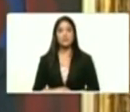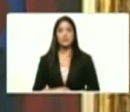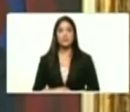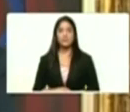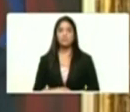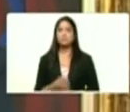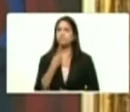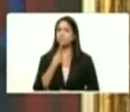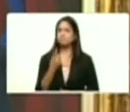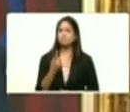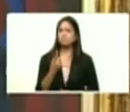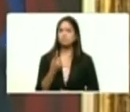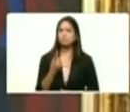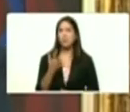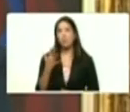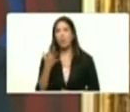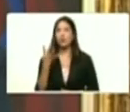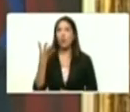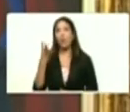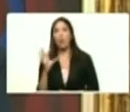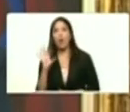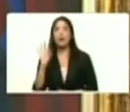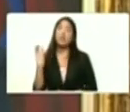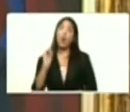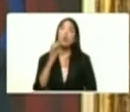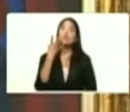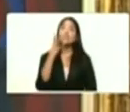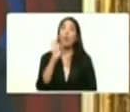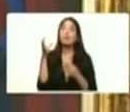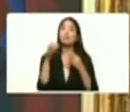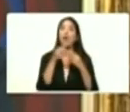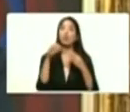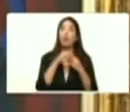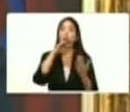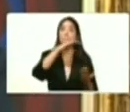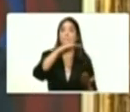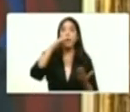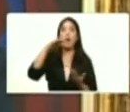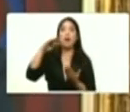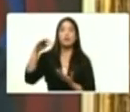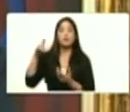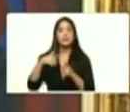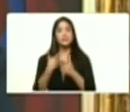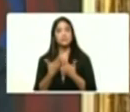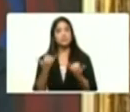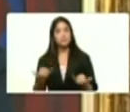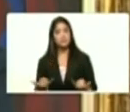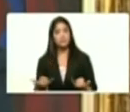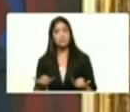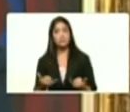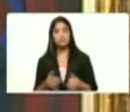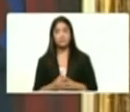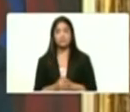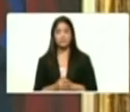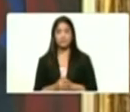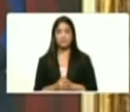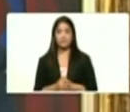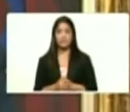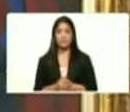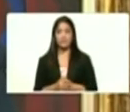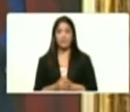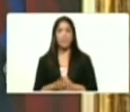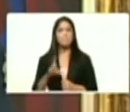dicen que está por encima de 40. Pudiera estar en 50 dólares el barril. O que ahorita está muy por debajo el costo.